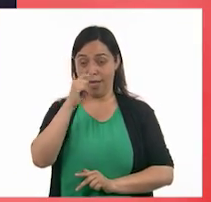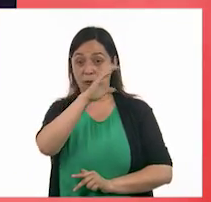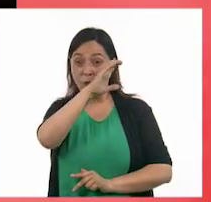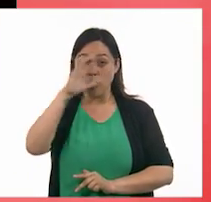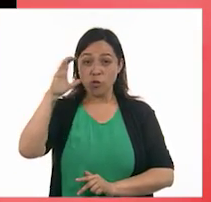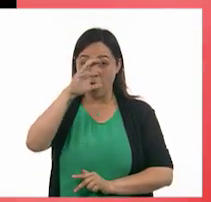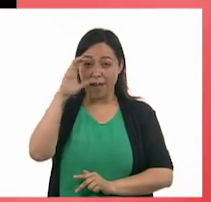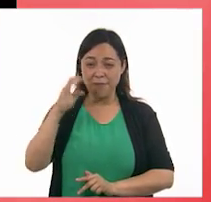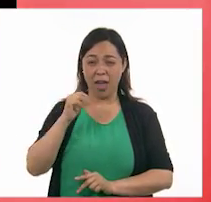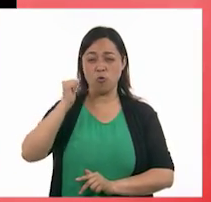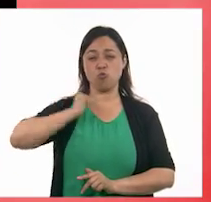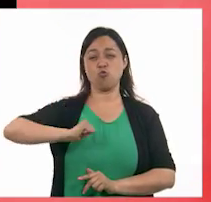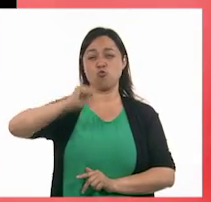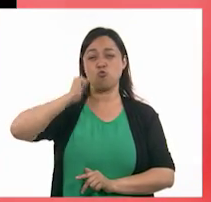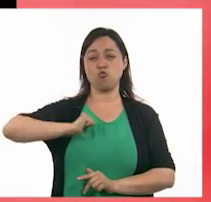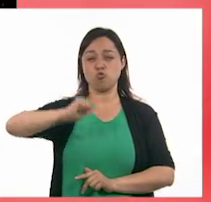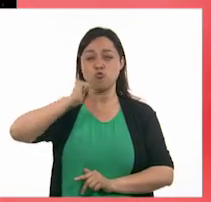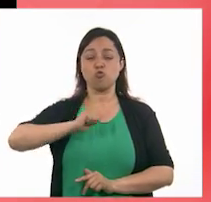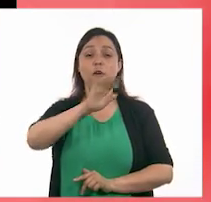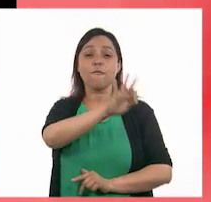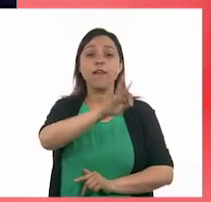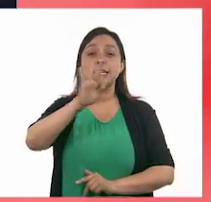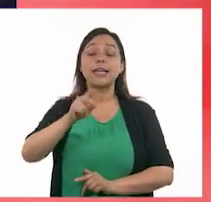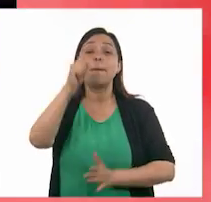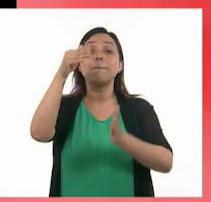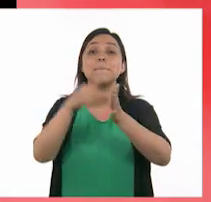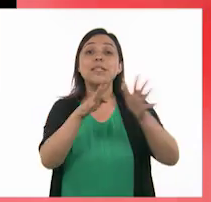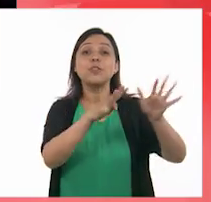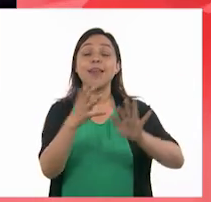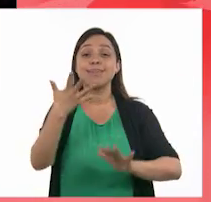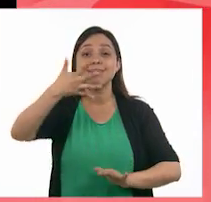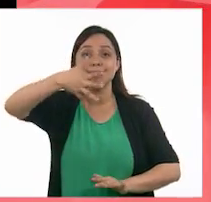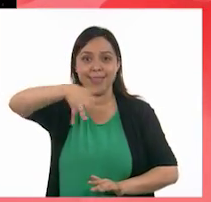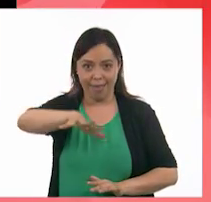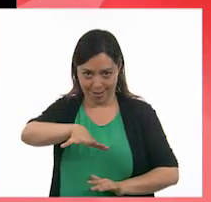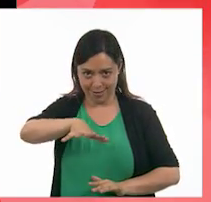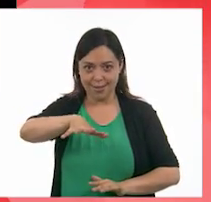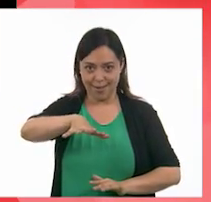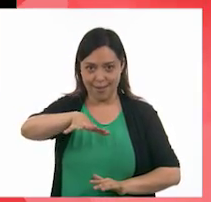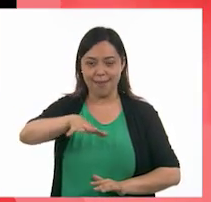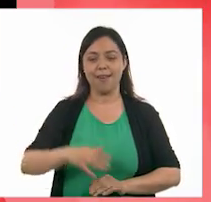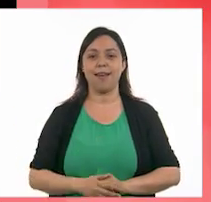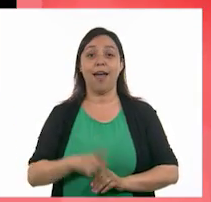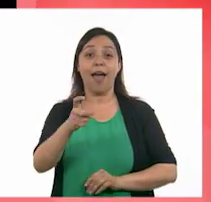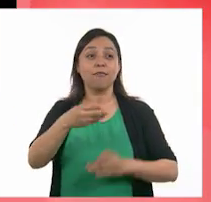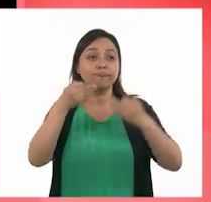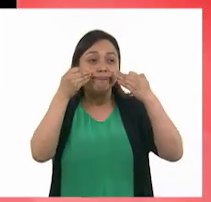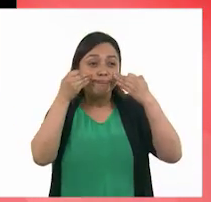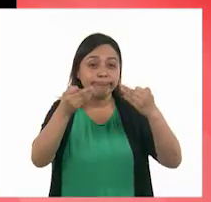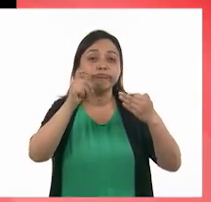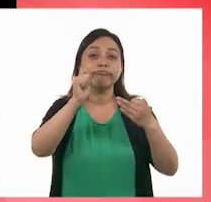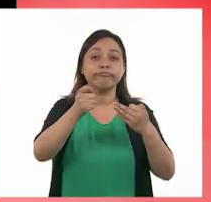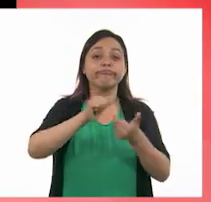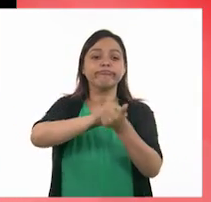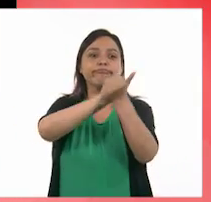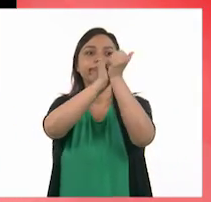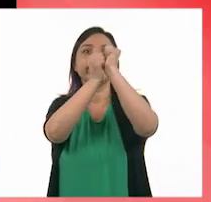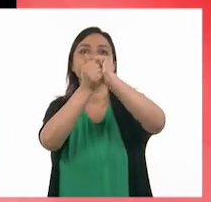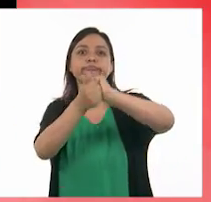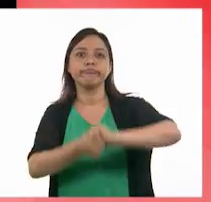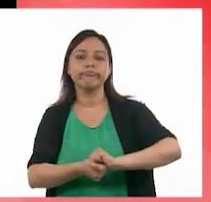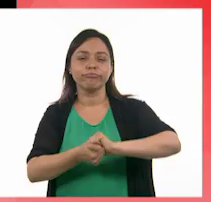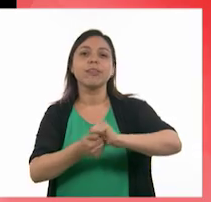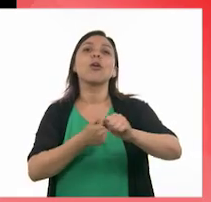burro cebra la tenemos fechada en 1910. El testigo mudo de la evolución de esta ciudad es justamente el burro